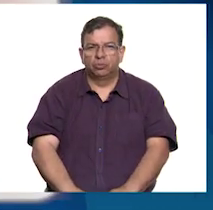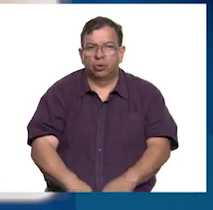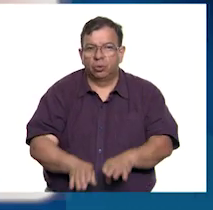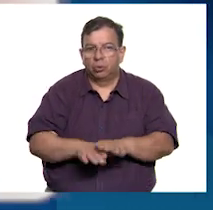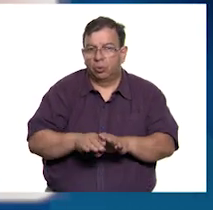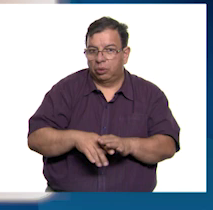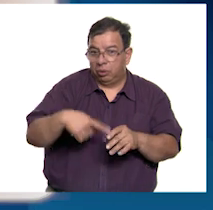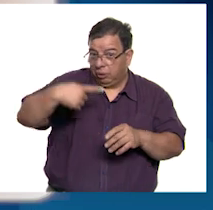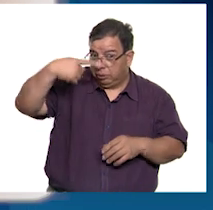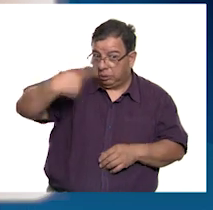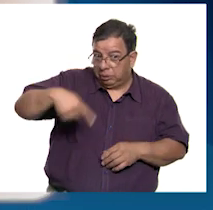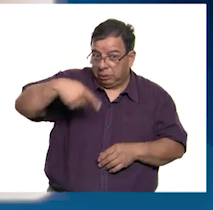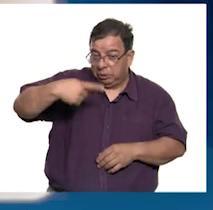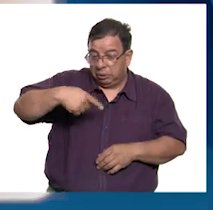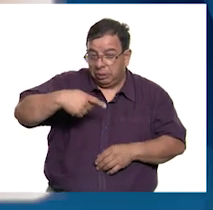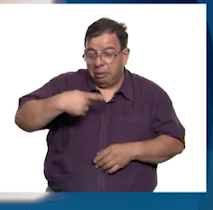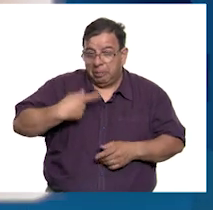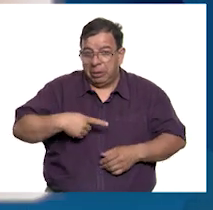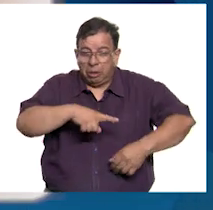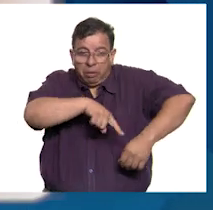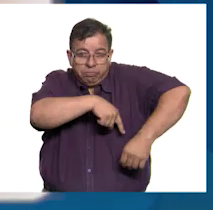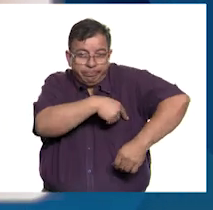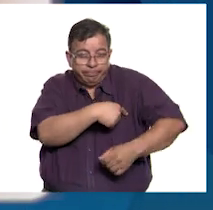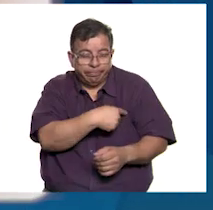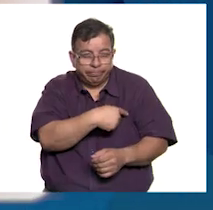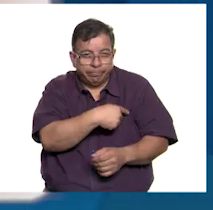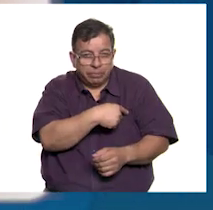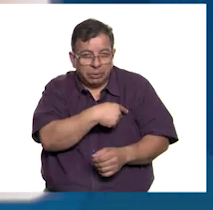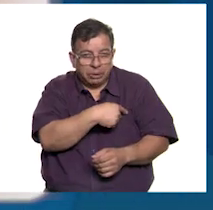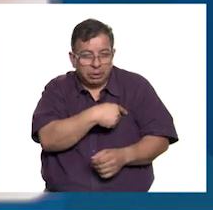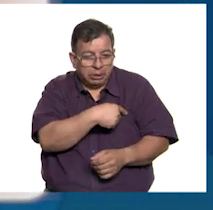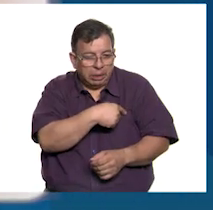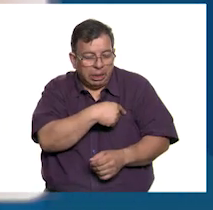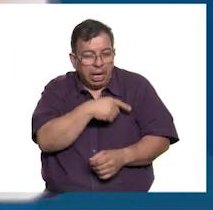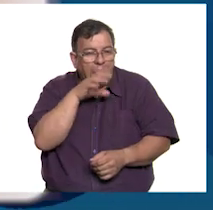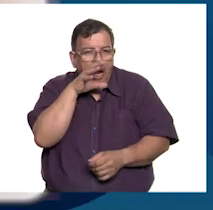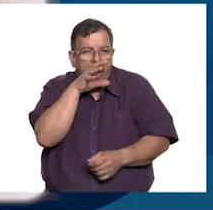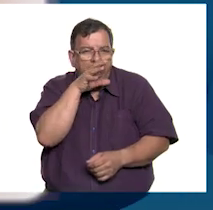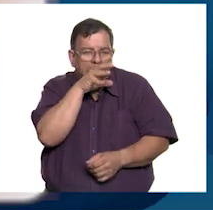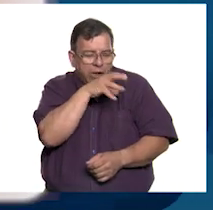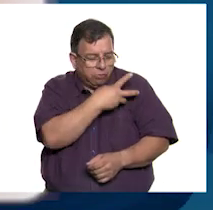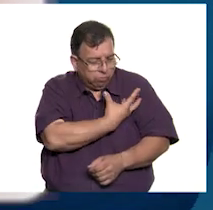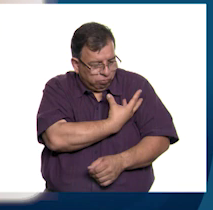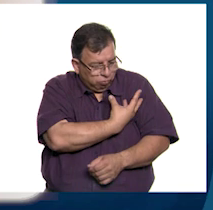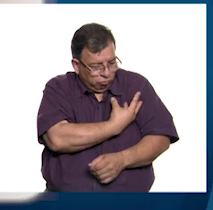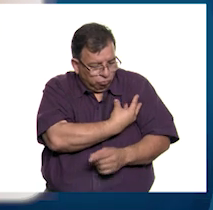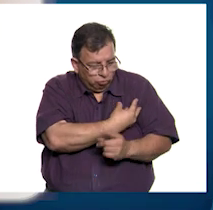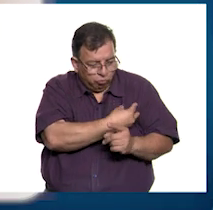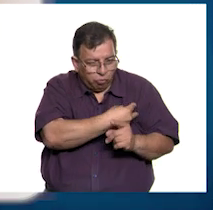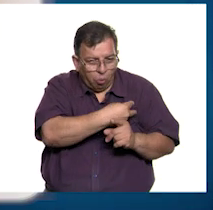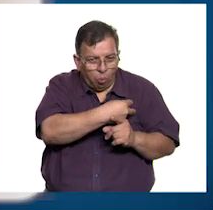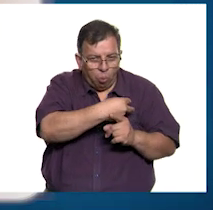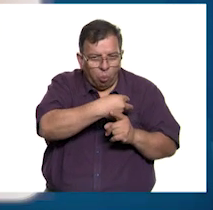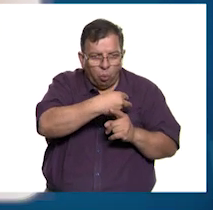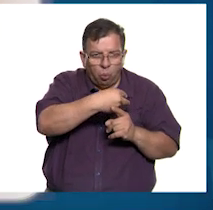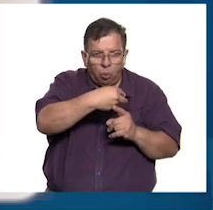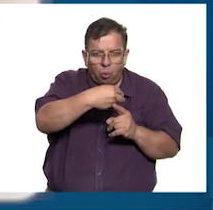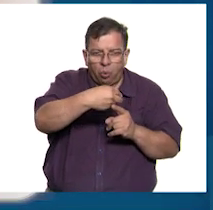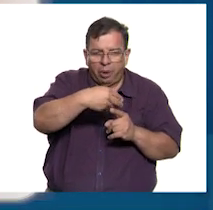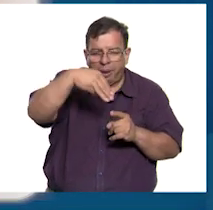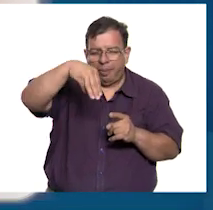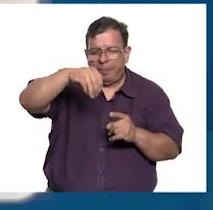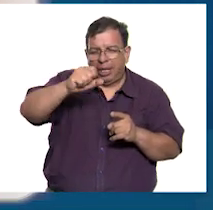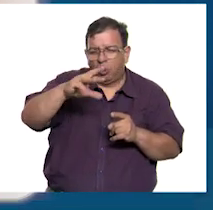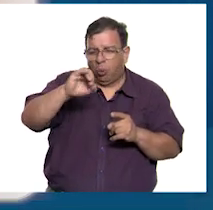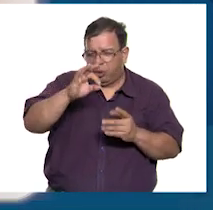un termómetro en la axila de una persona, el calor fluye de la axila hacia el mercurio del